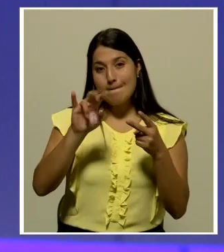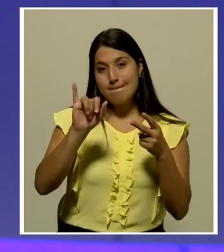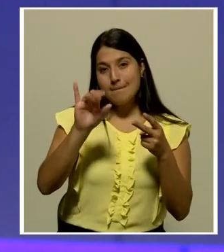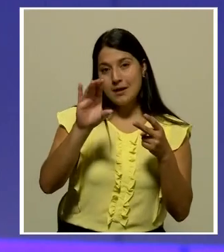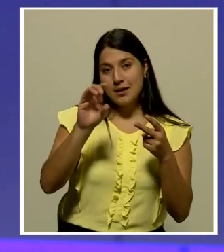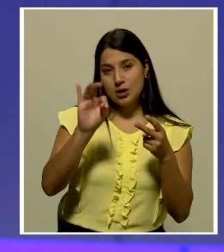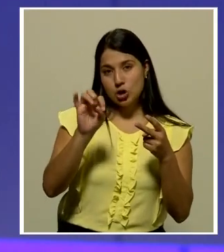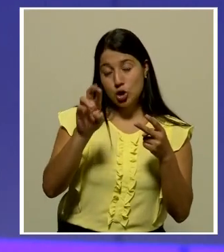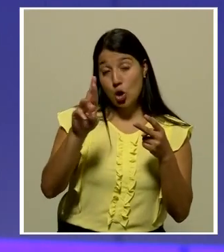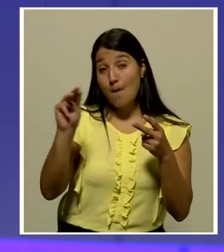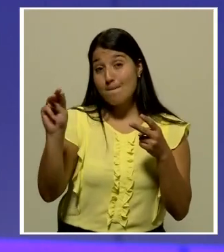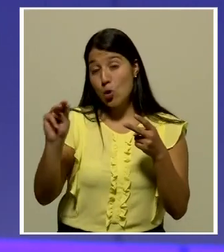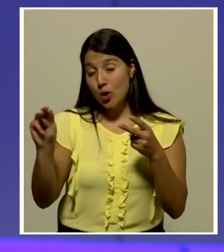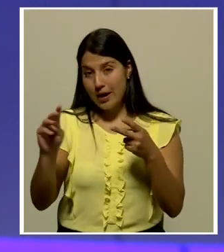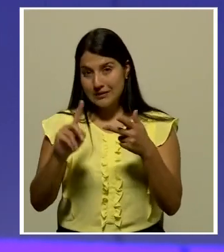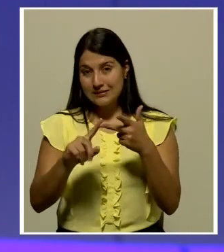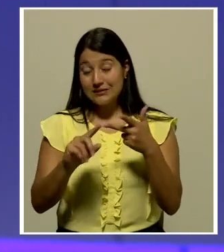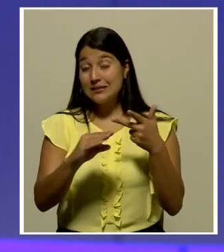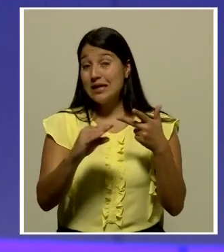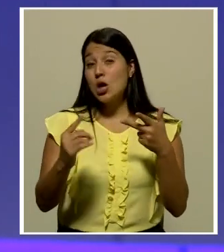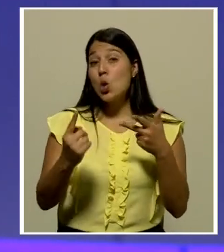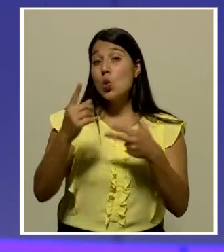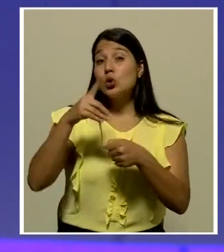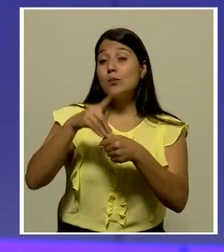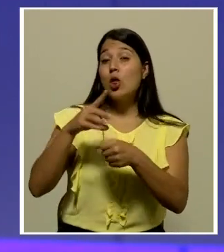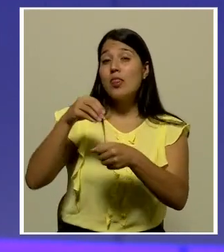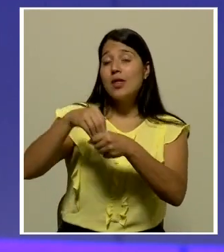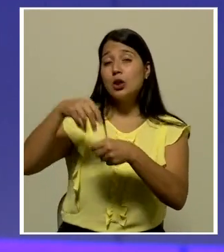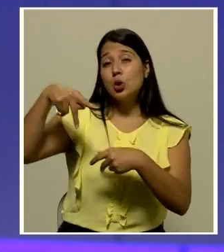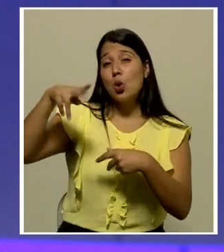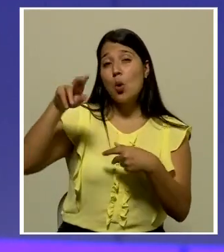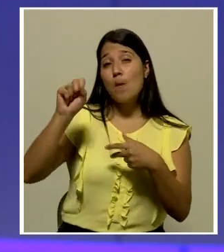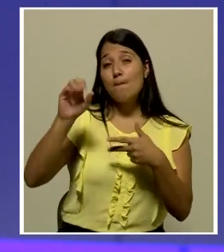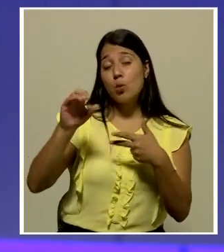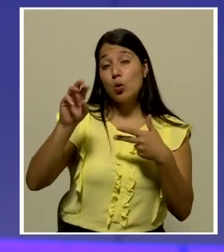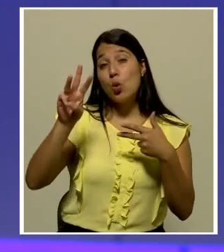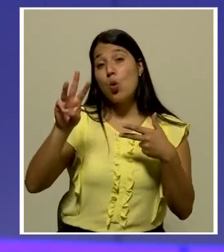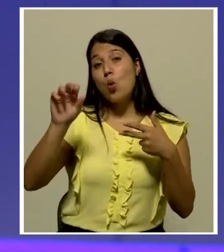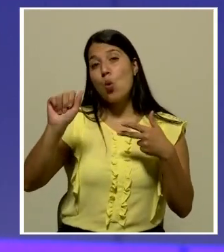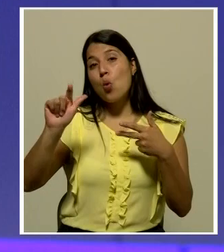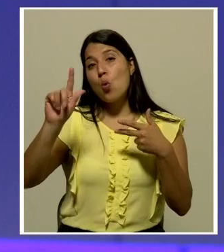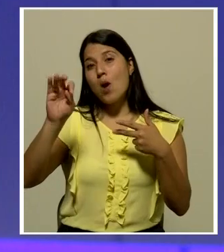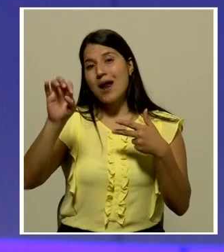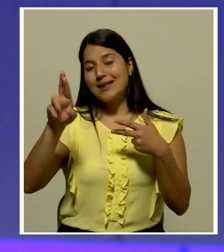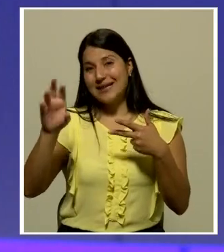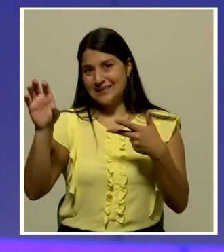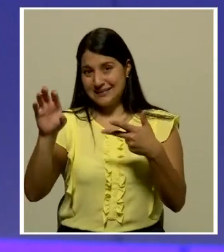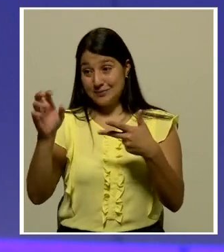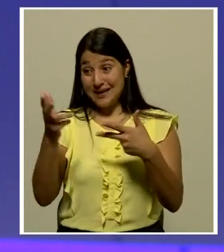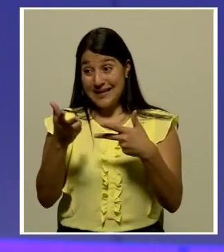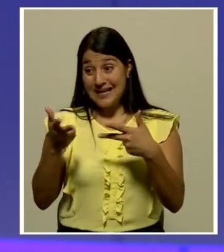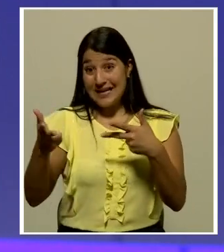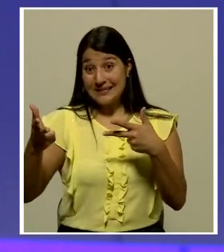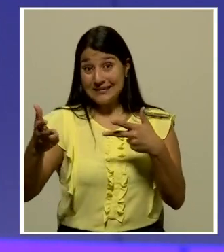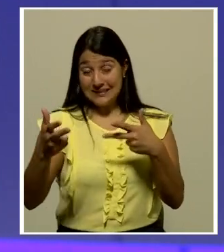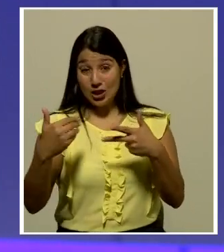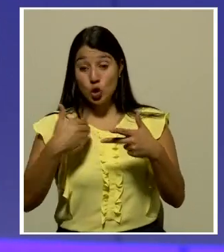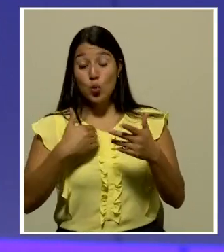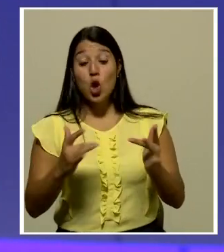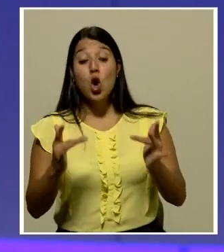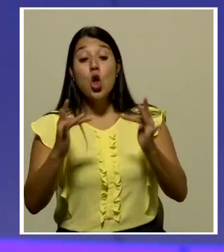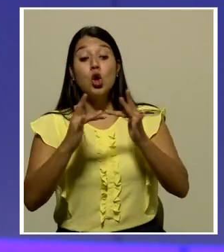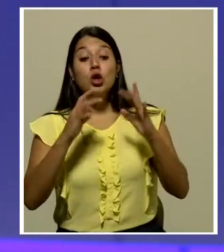y un diputado de la unidad, Walter Céspedes, con el empresario. Ese análisis